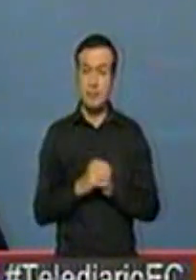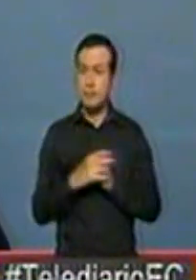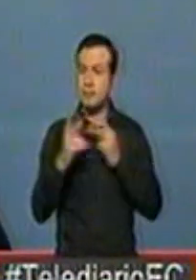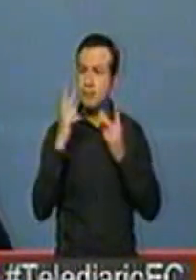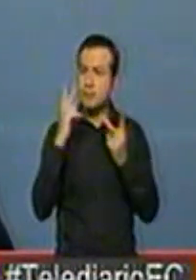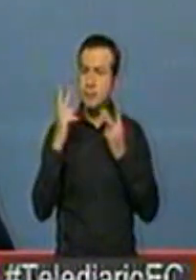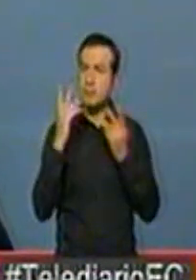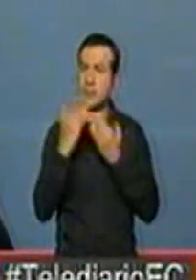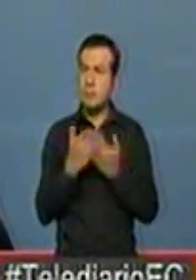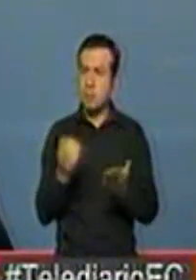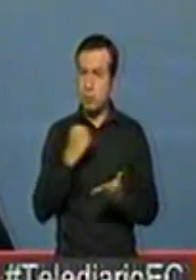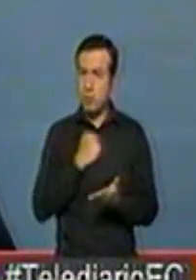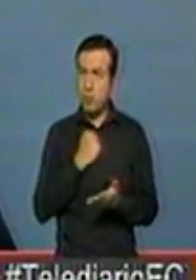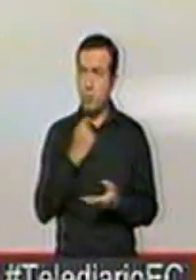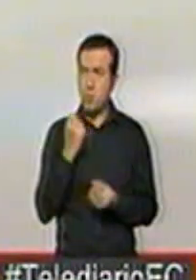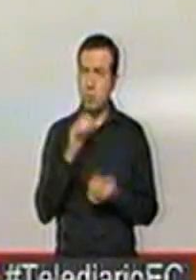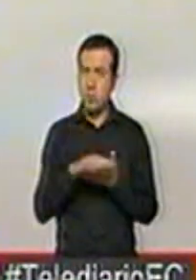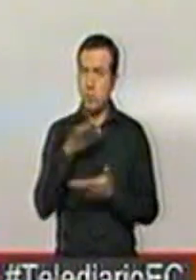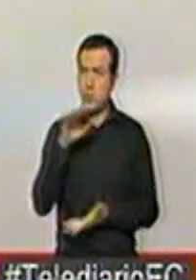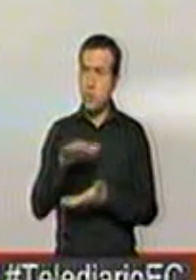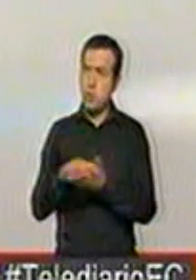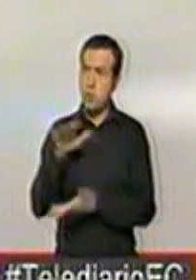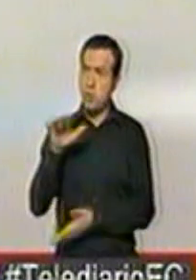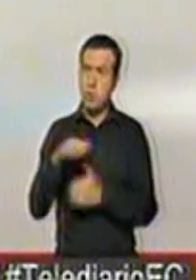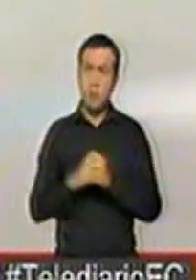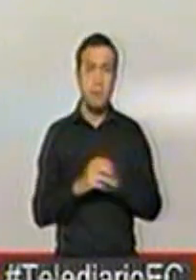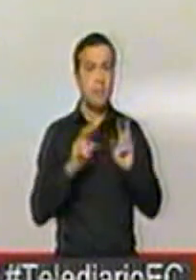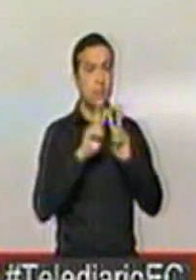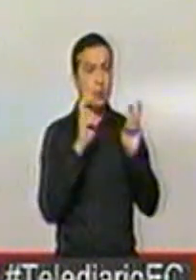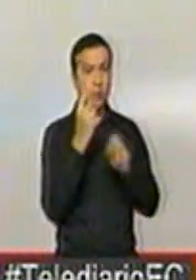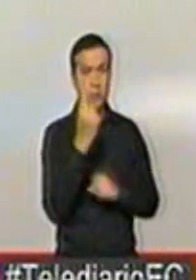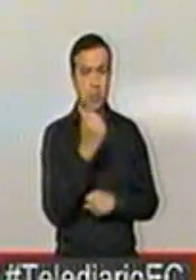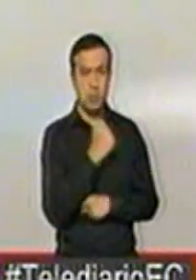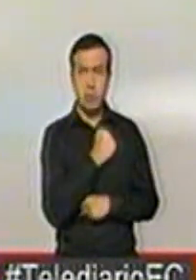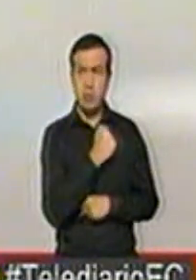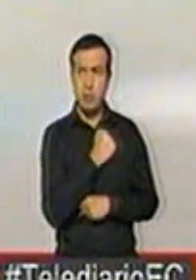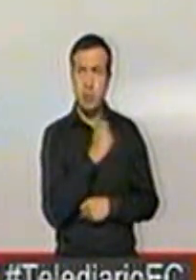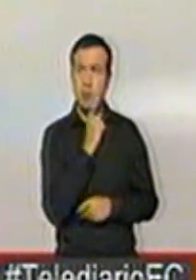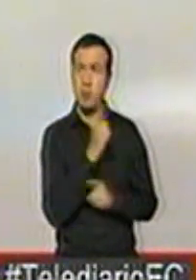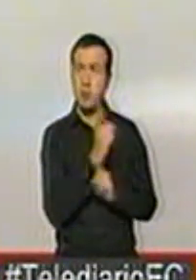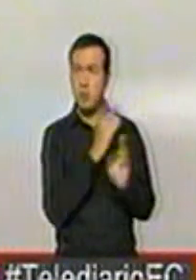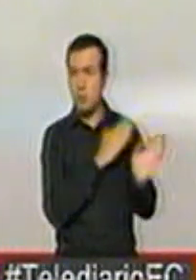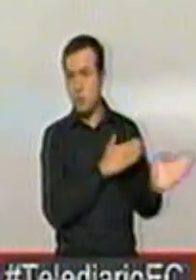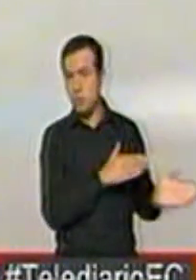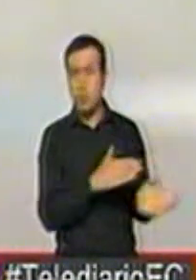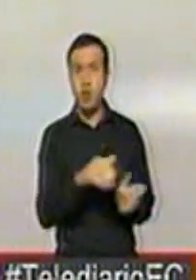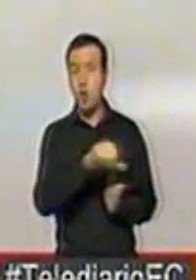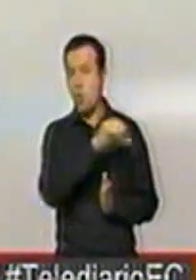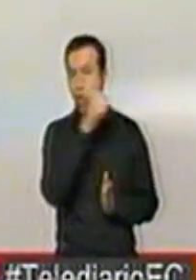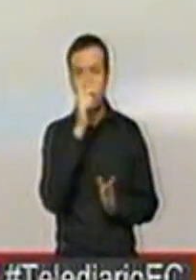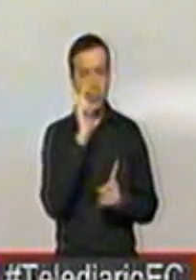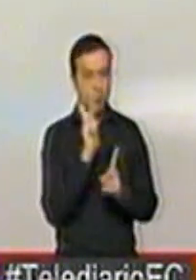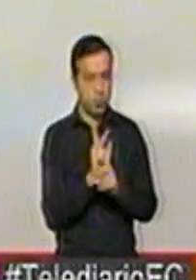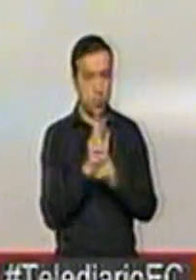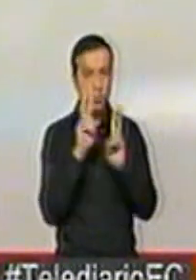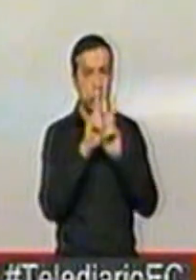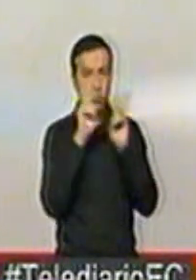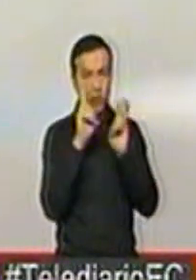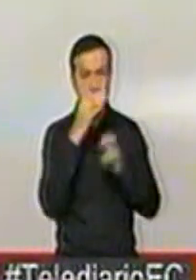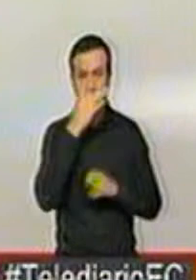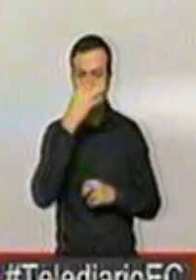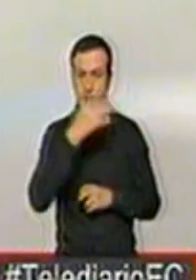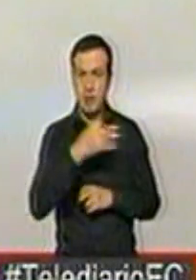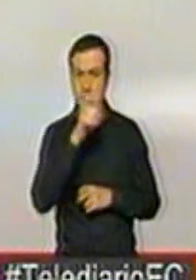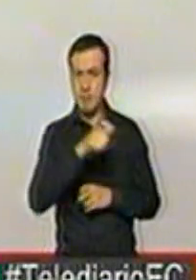patrimonios inusualmente elevados mire el tema del patrimonio eso viene justamente en otra esfera es la esfera de la legitimidad